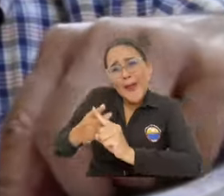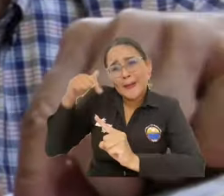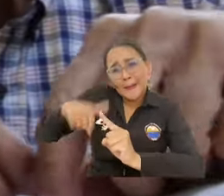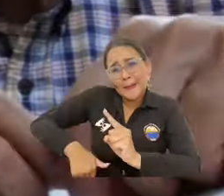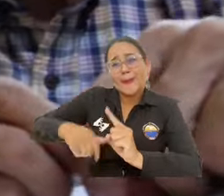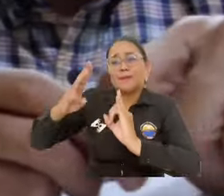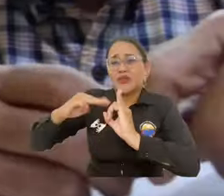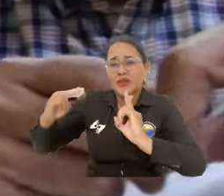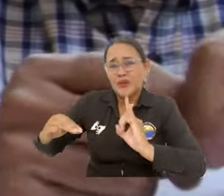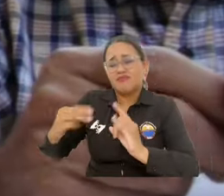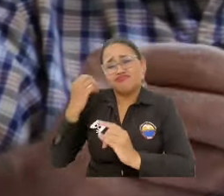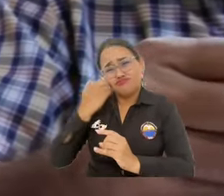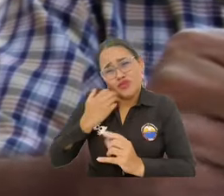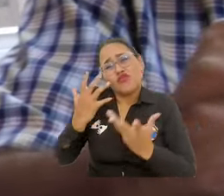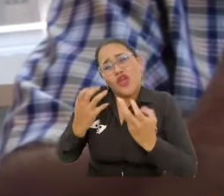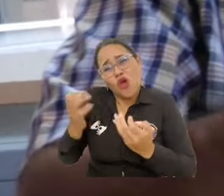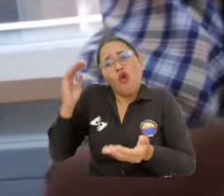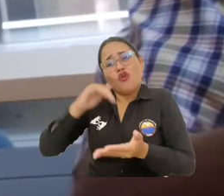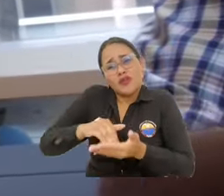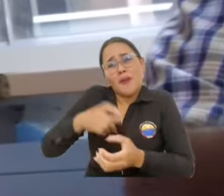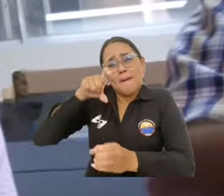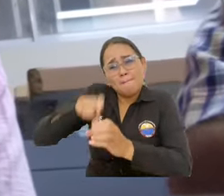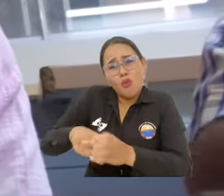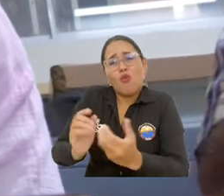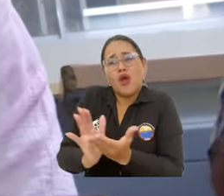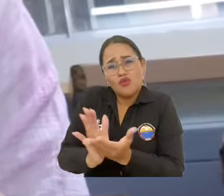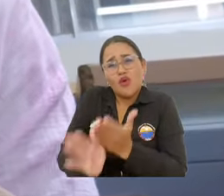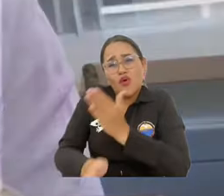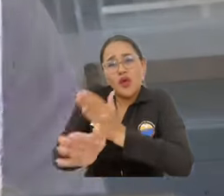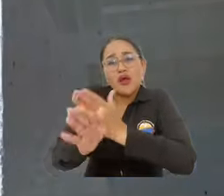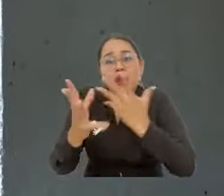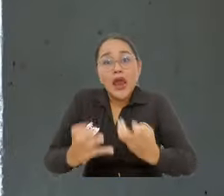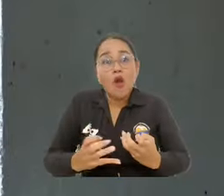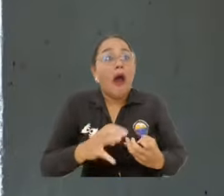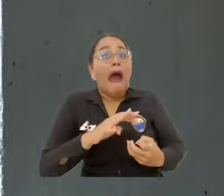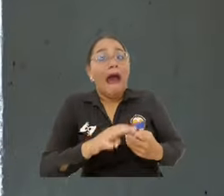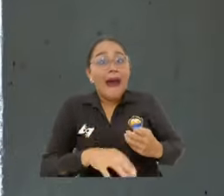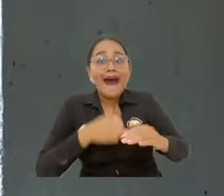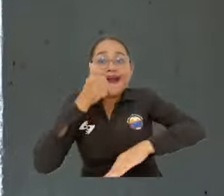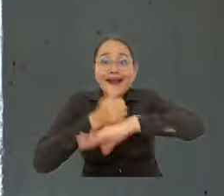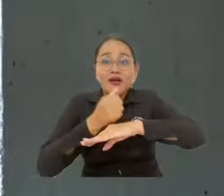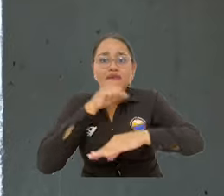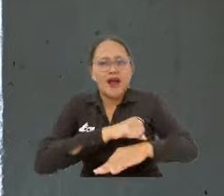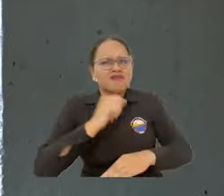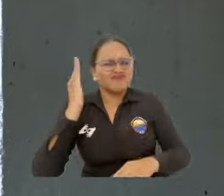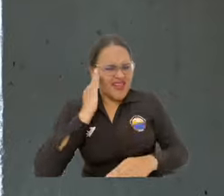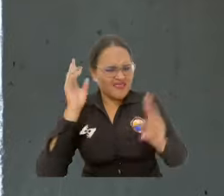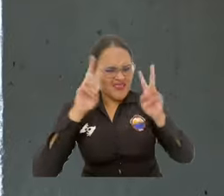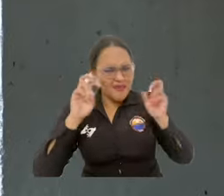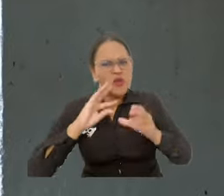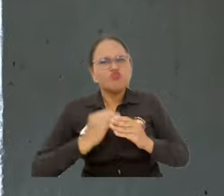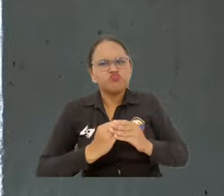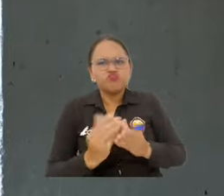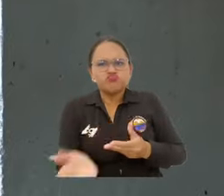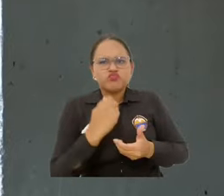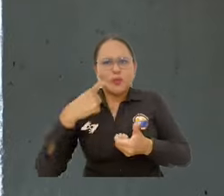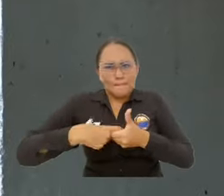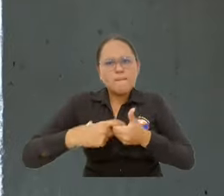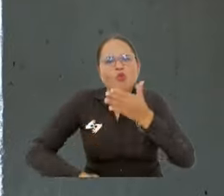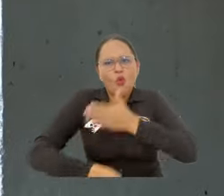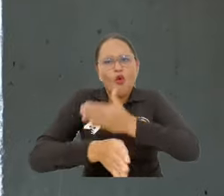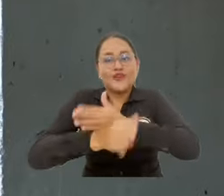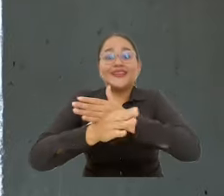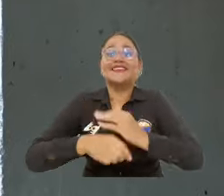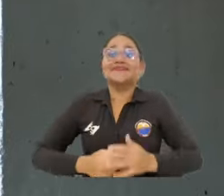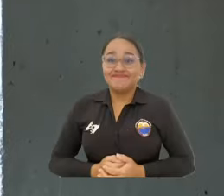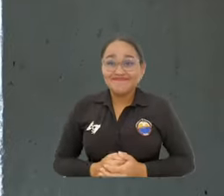a las políticas de inclusión lideradas por el rector Pablo Vera Salazar. La diversidad es incluir y